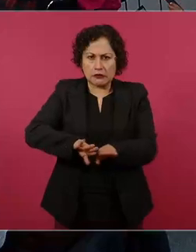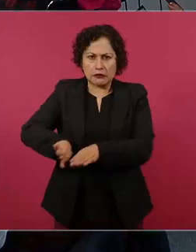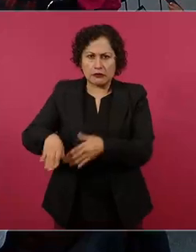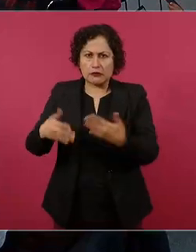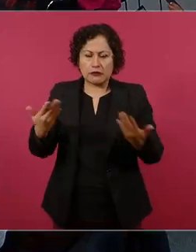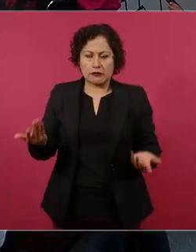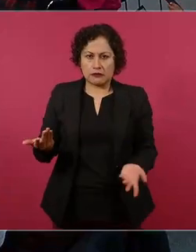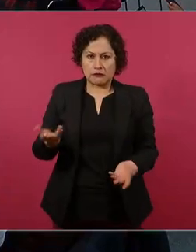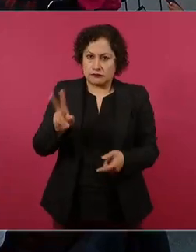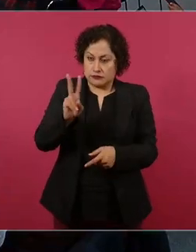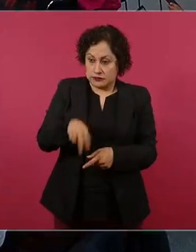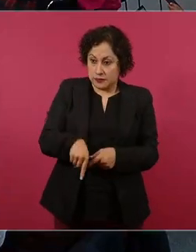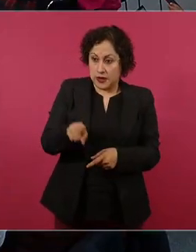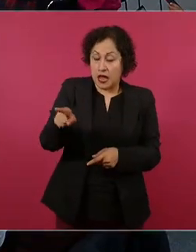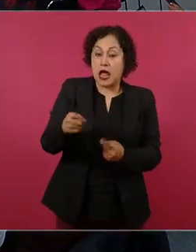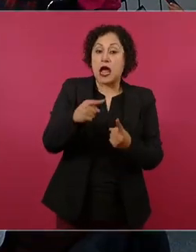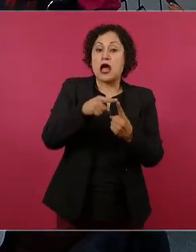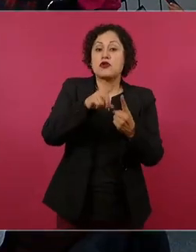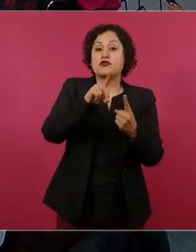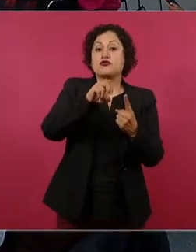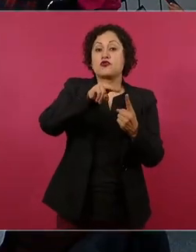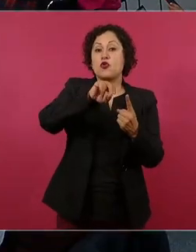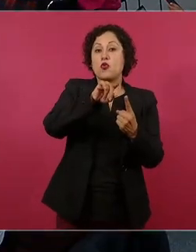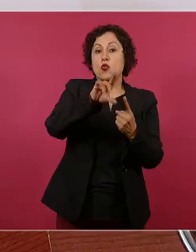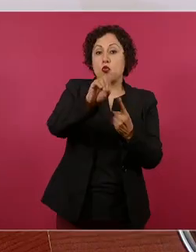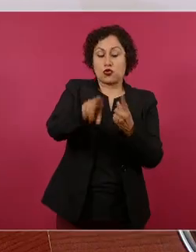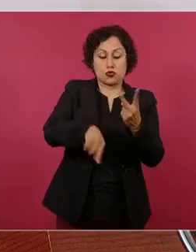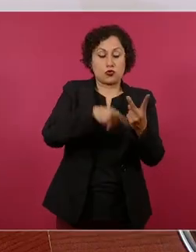con Carlos Monsiváis,